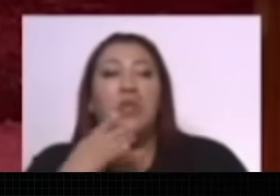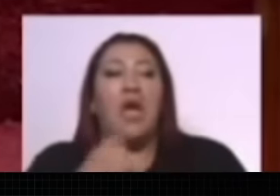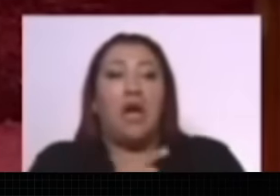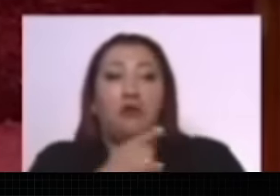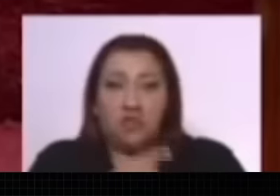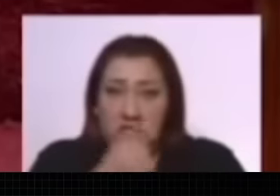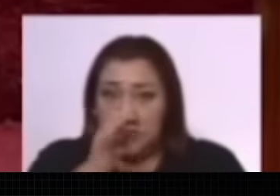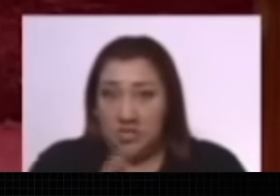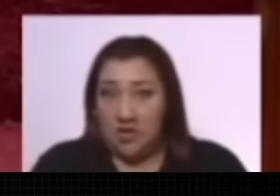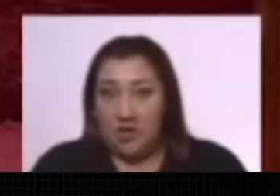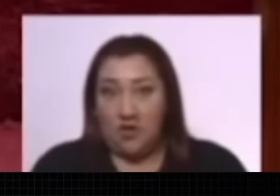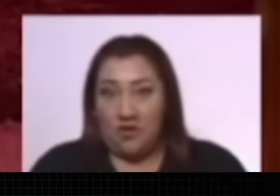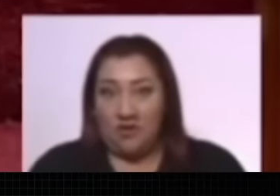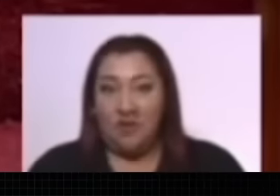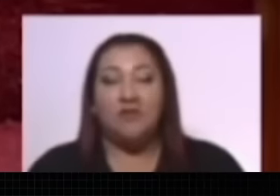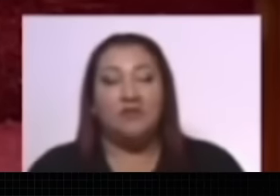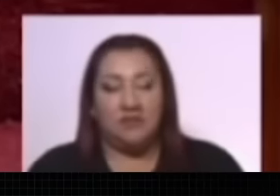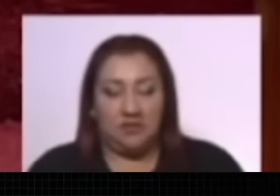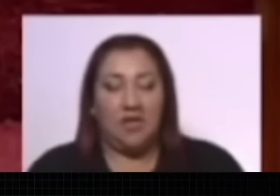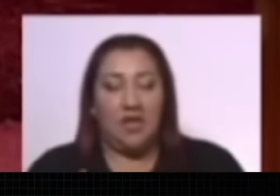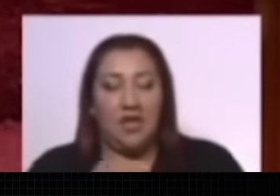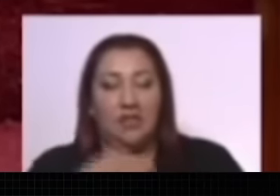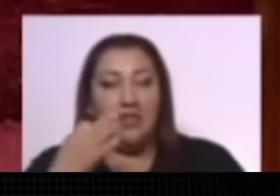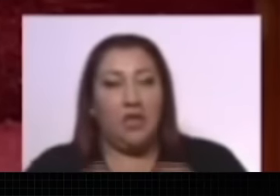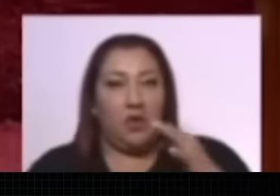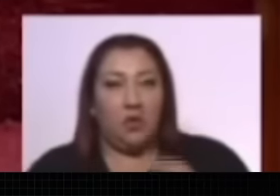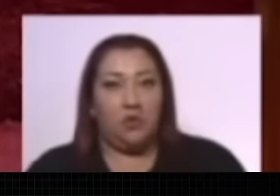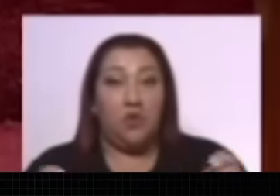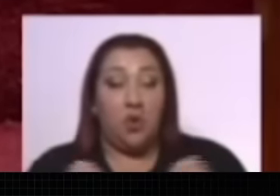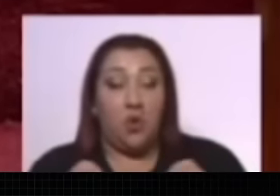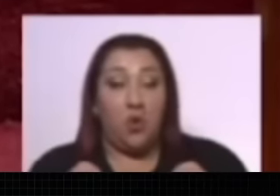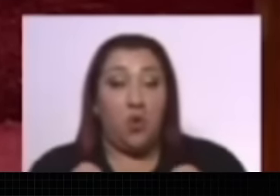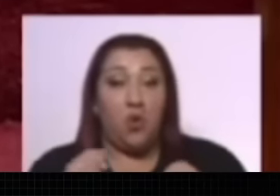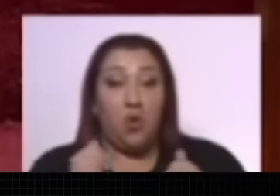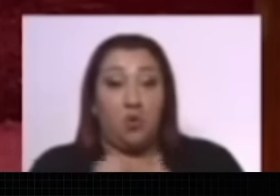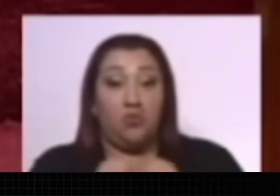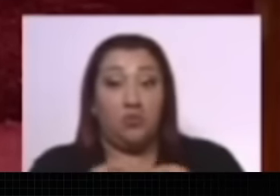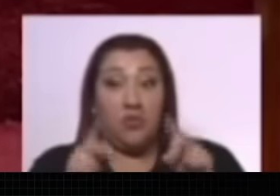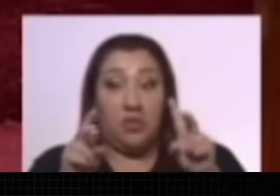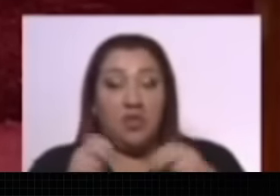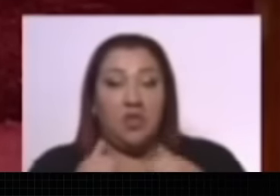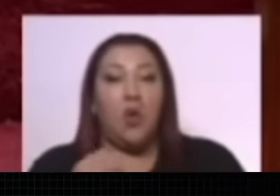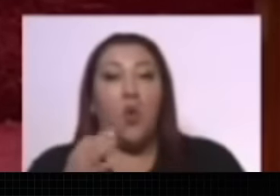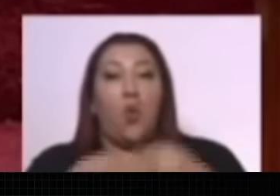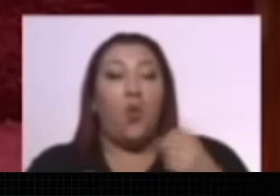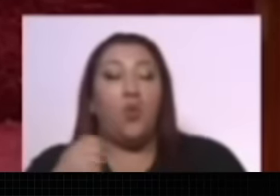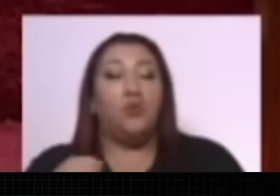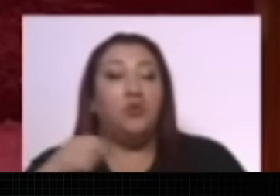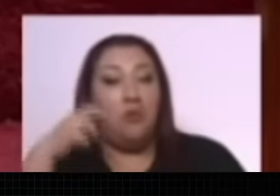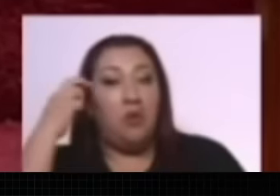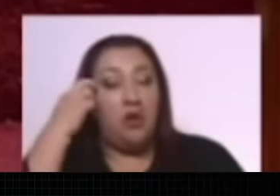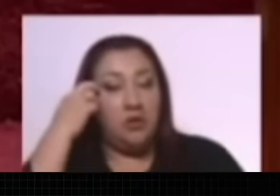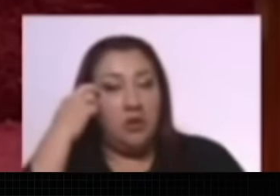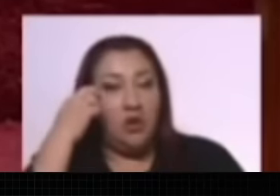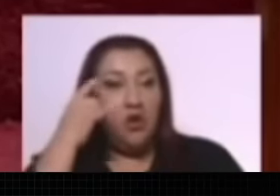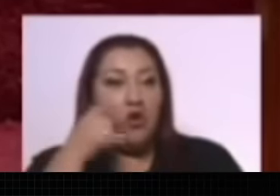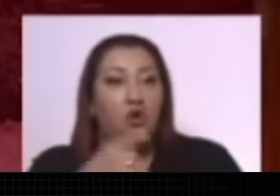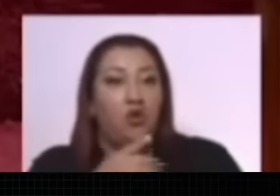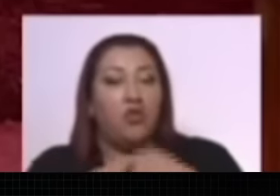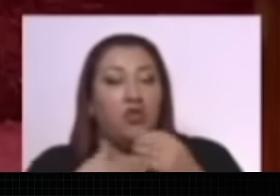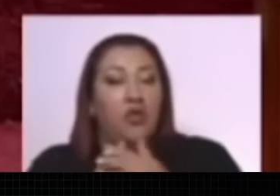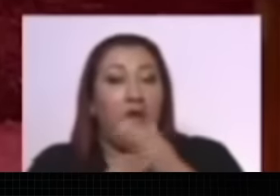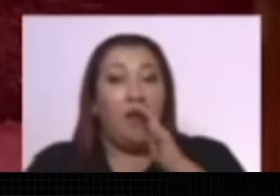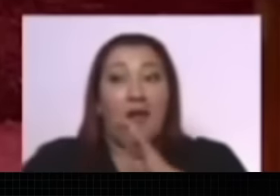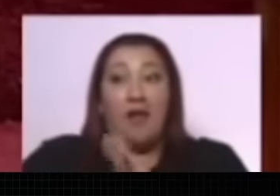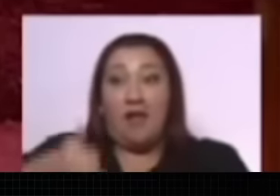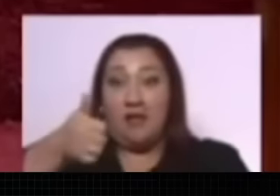acusación, ante juicio o con fines de un juicio político contra los